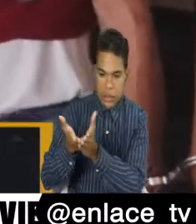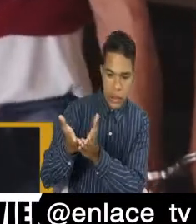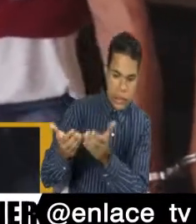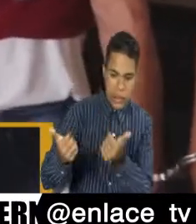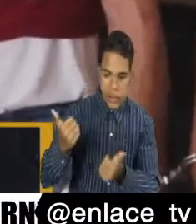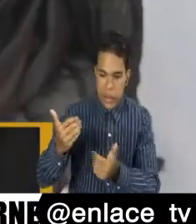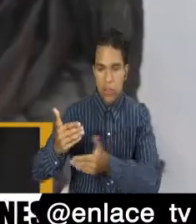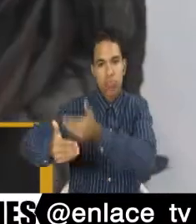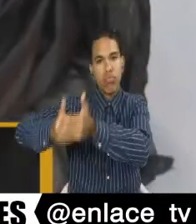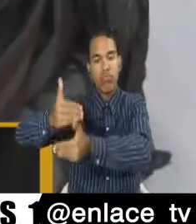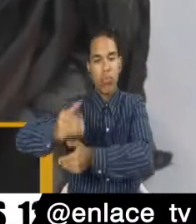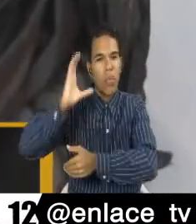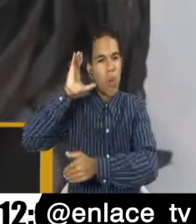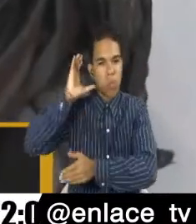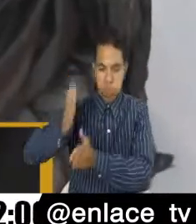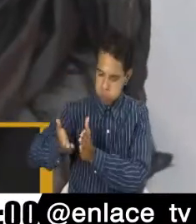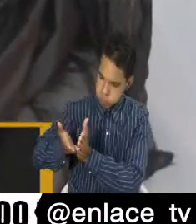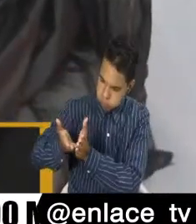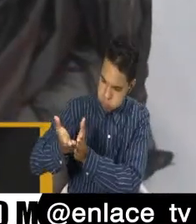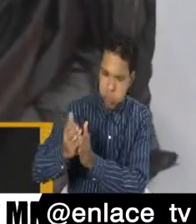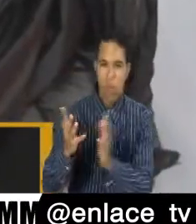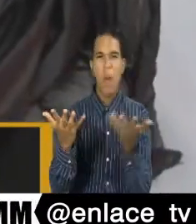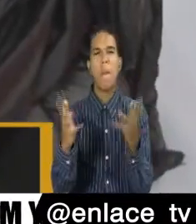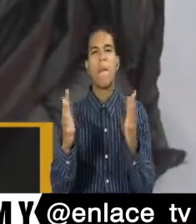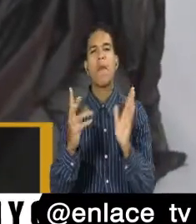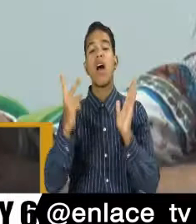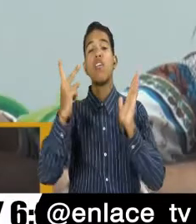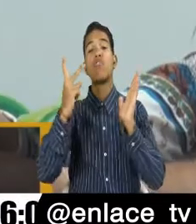cual pues genera unos dividendos de aproximadamente